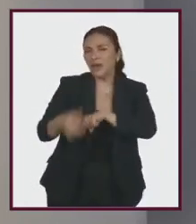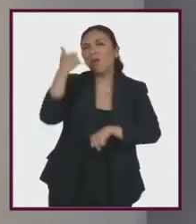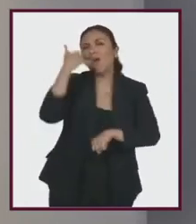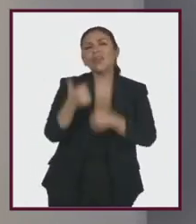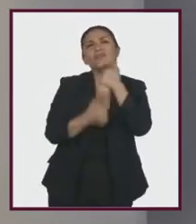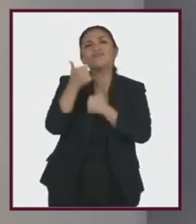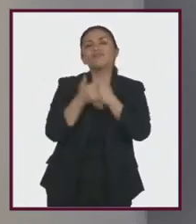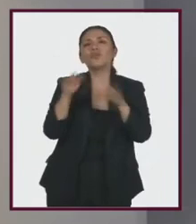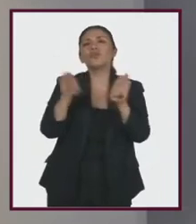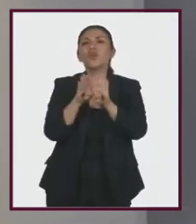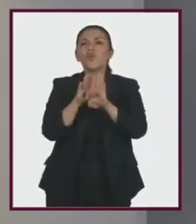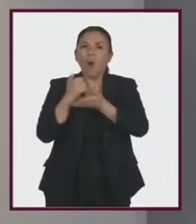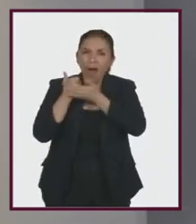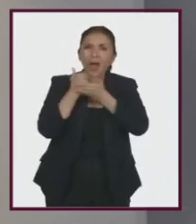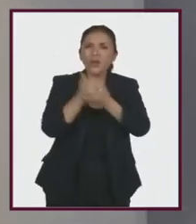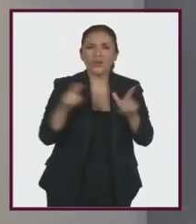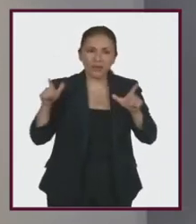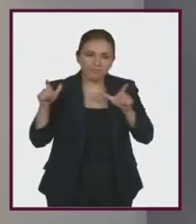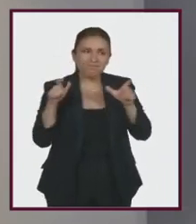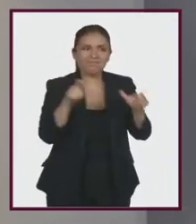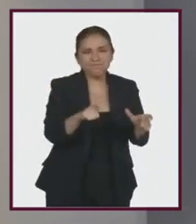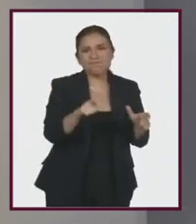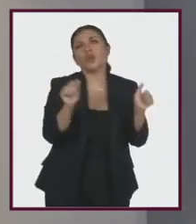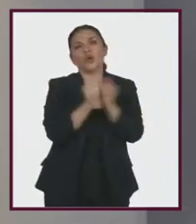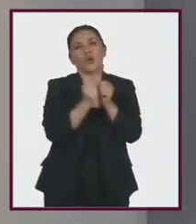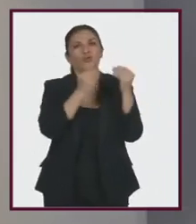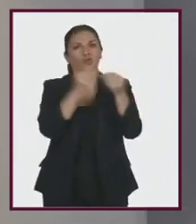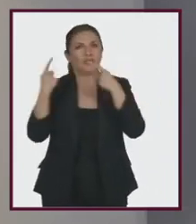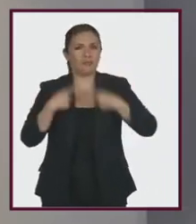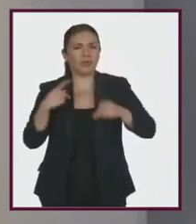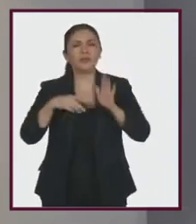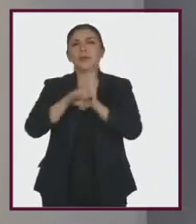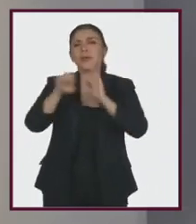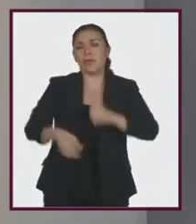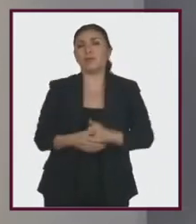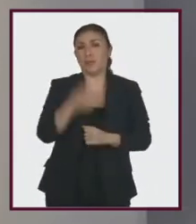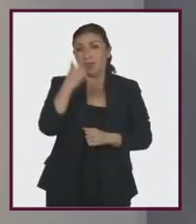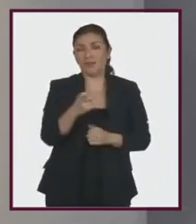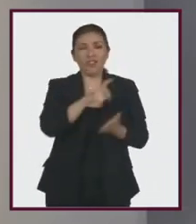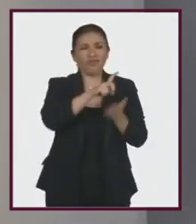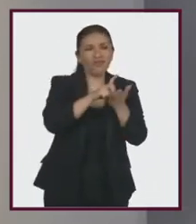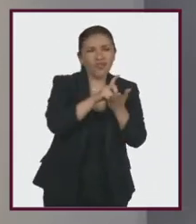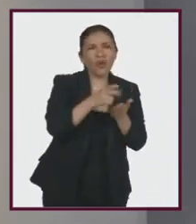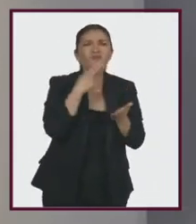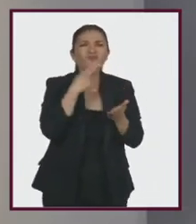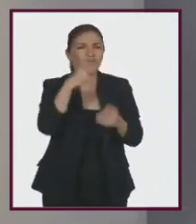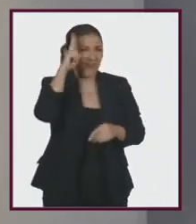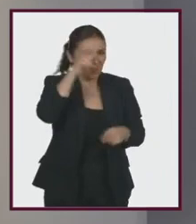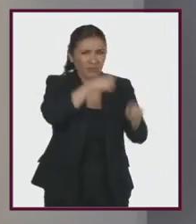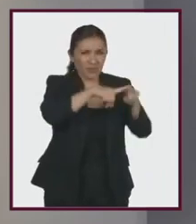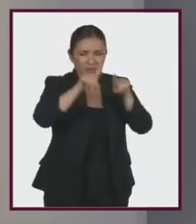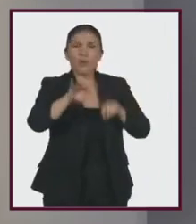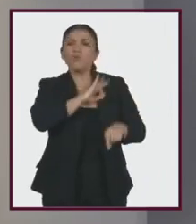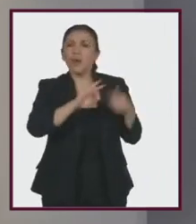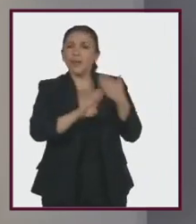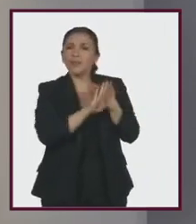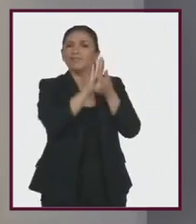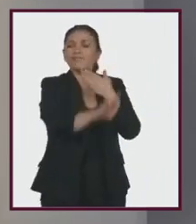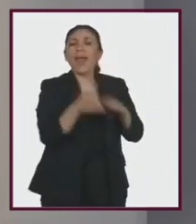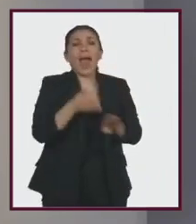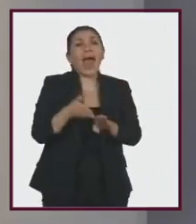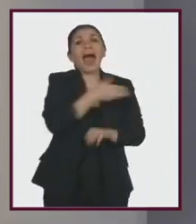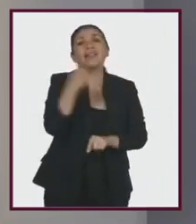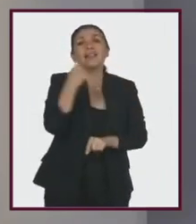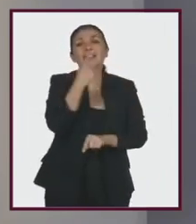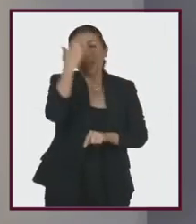red de apoyo en general, ¿no? O sea, el consumo de sustancias se previene antes incluso de estar en contacto con la sustancia,